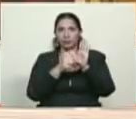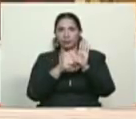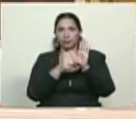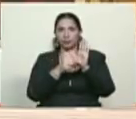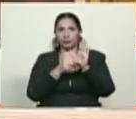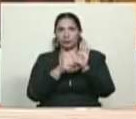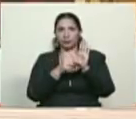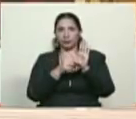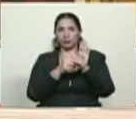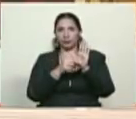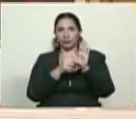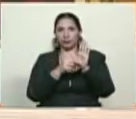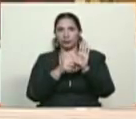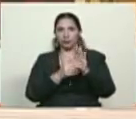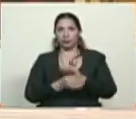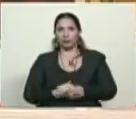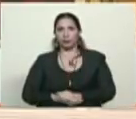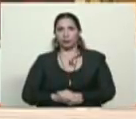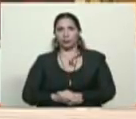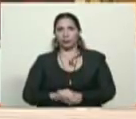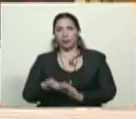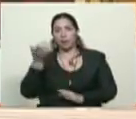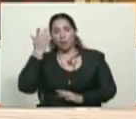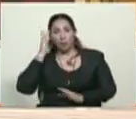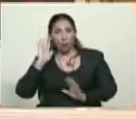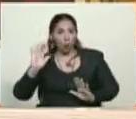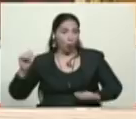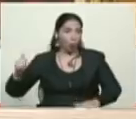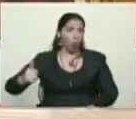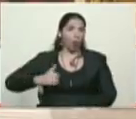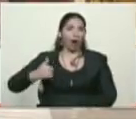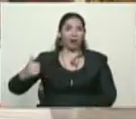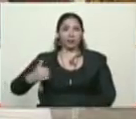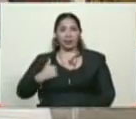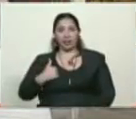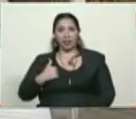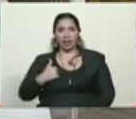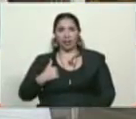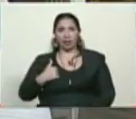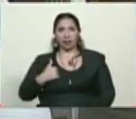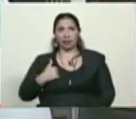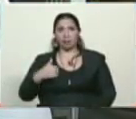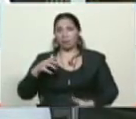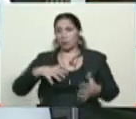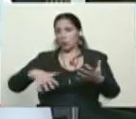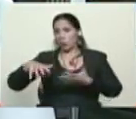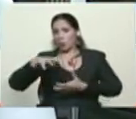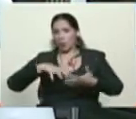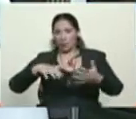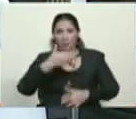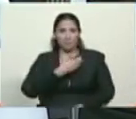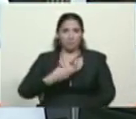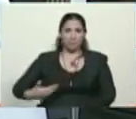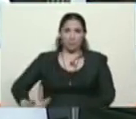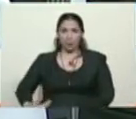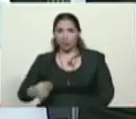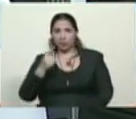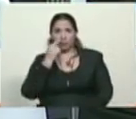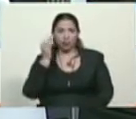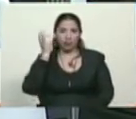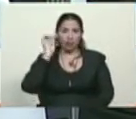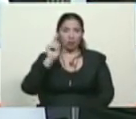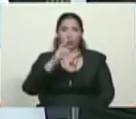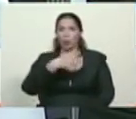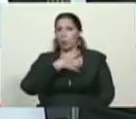Punto y seguido. Si por cualquier motivo sobrevenido el presidente o presidenta de la República no pudiera